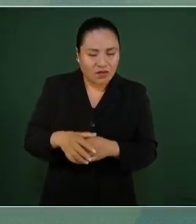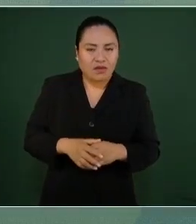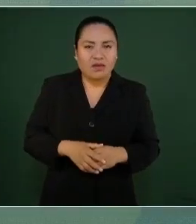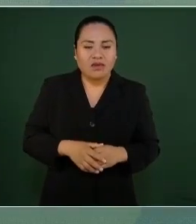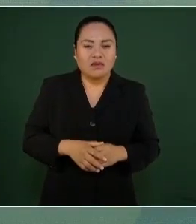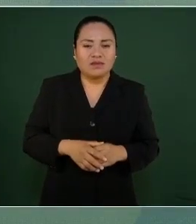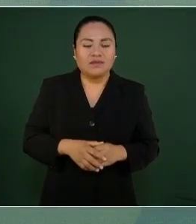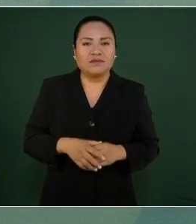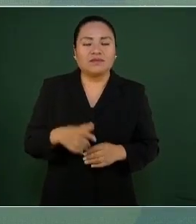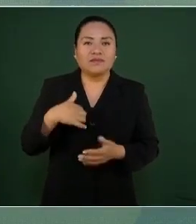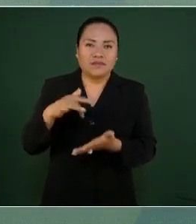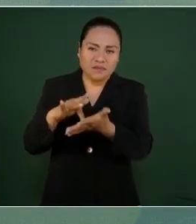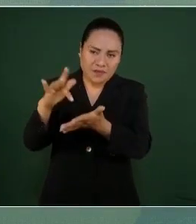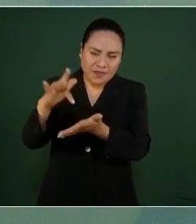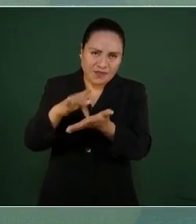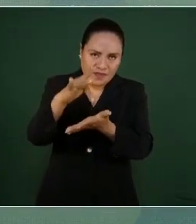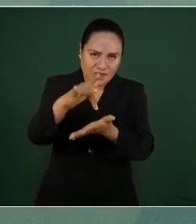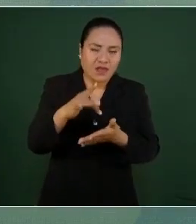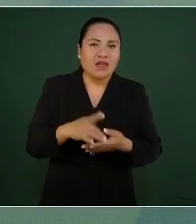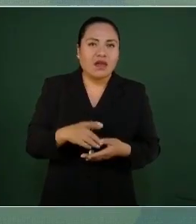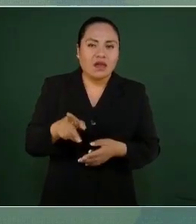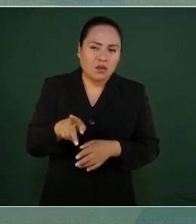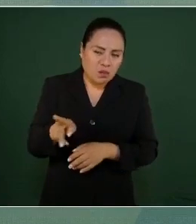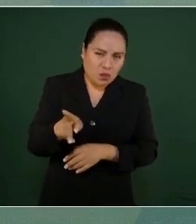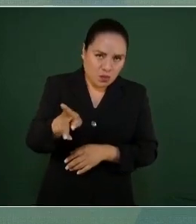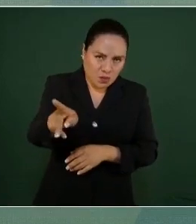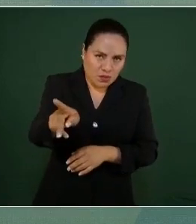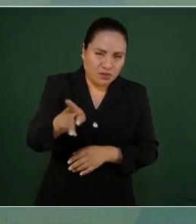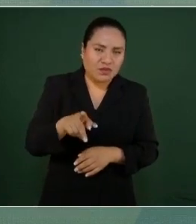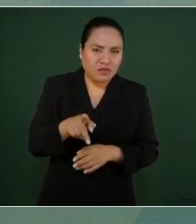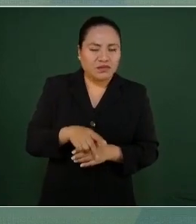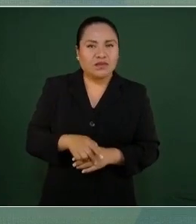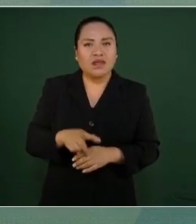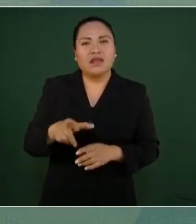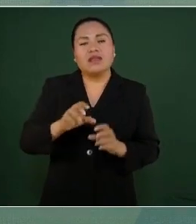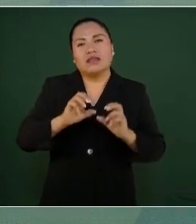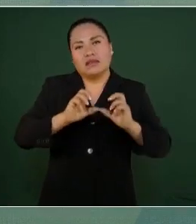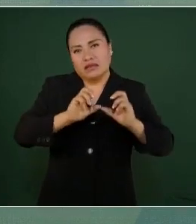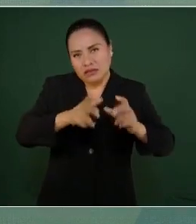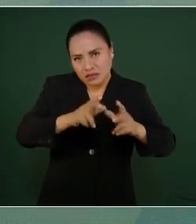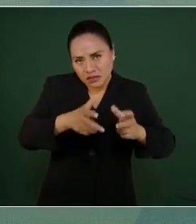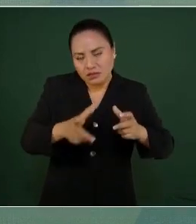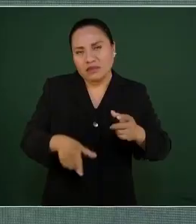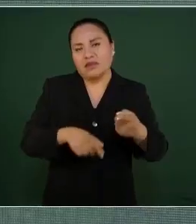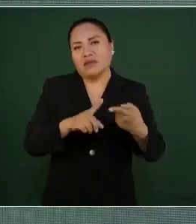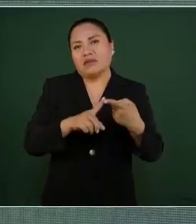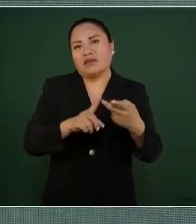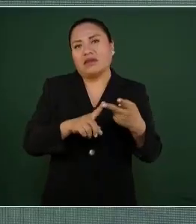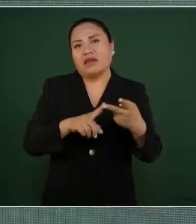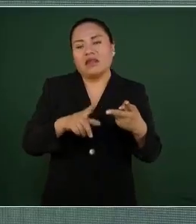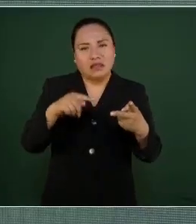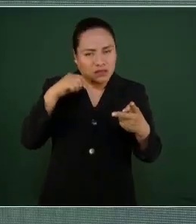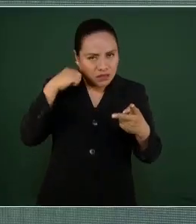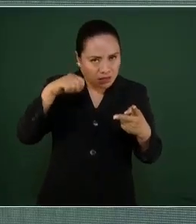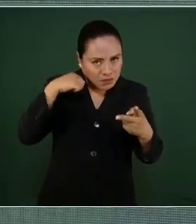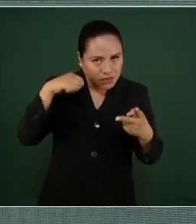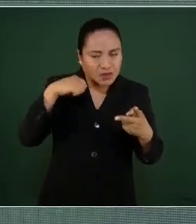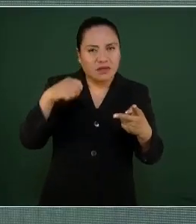y agradecerle mucho a las comunidades de Chiapas, Tabasco,